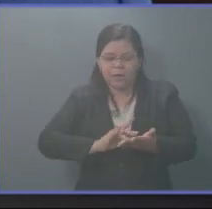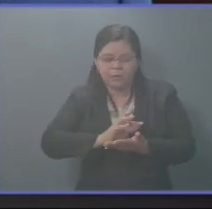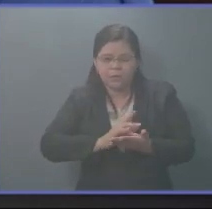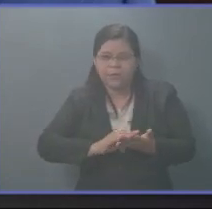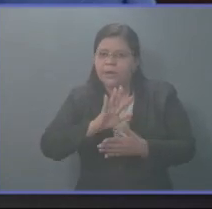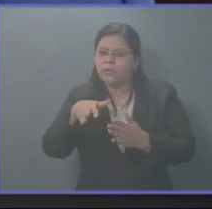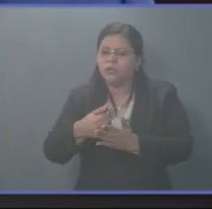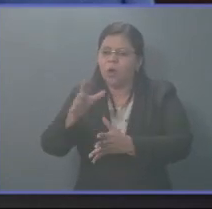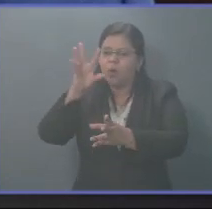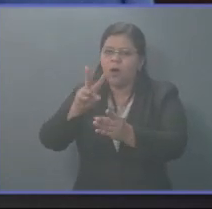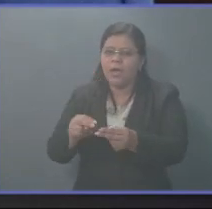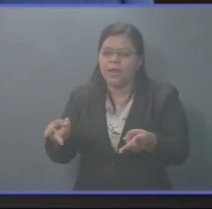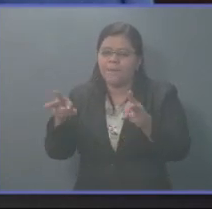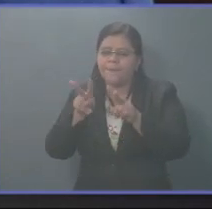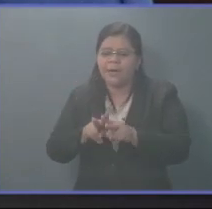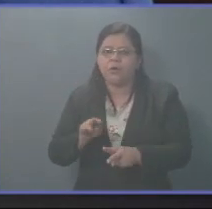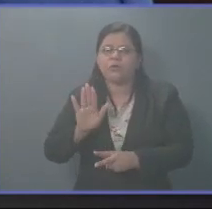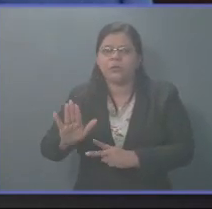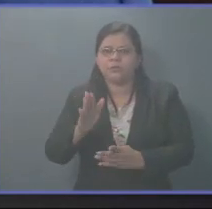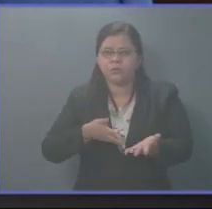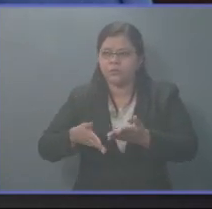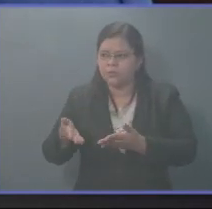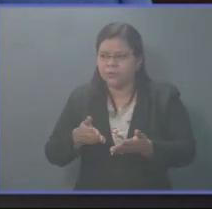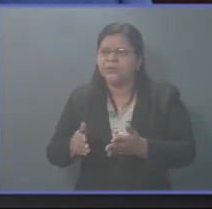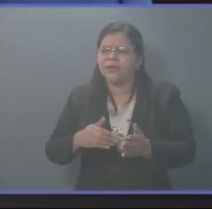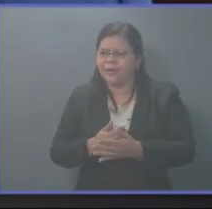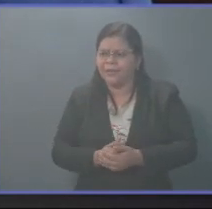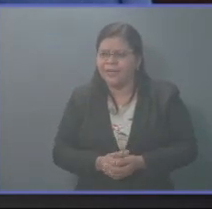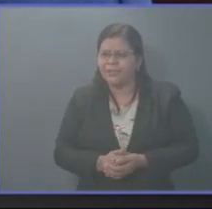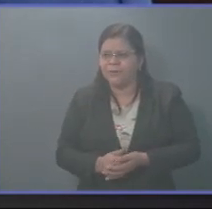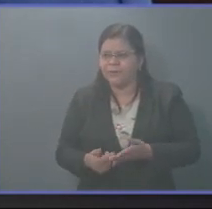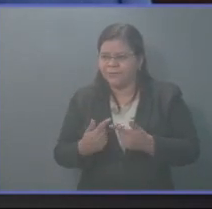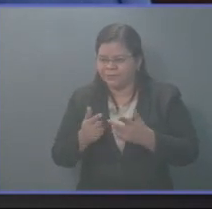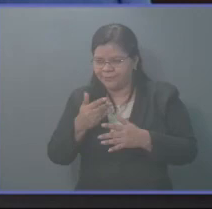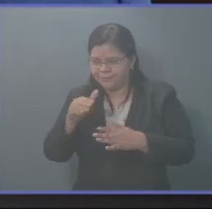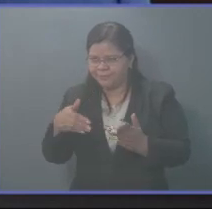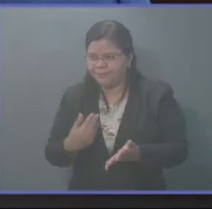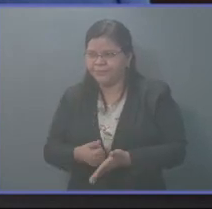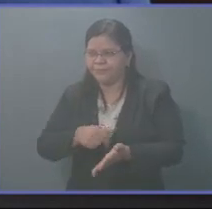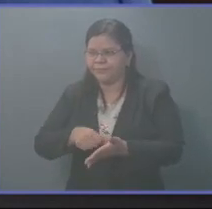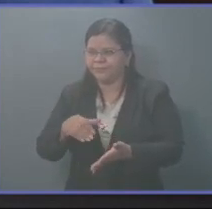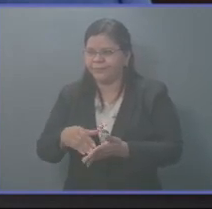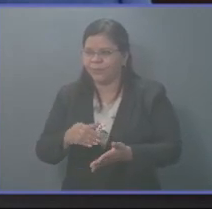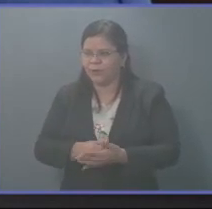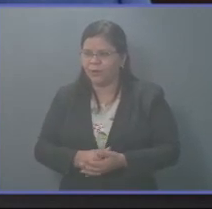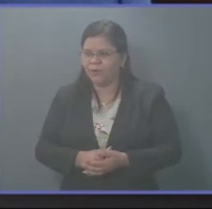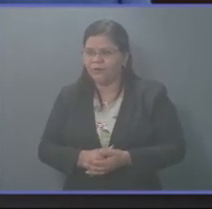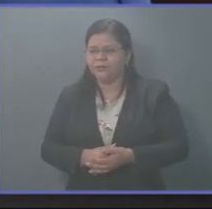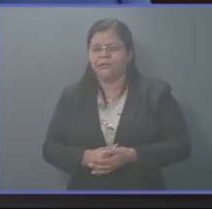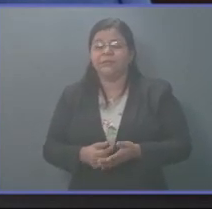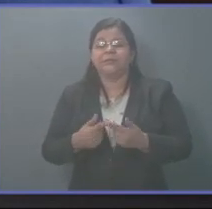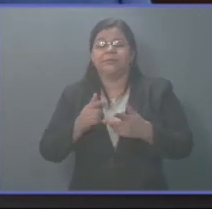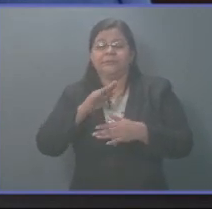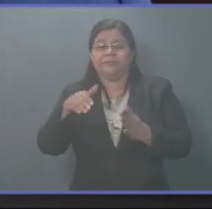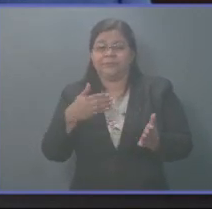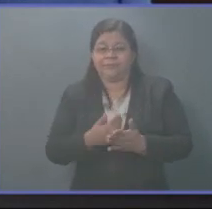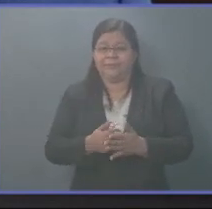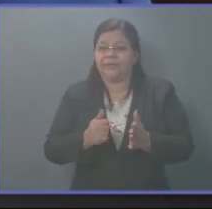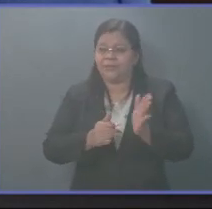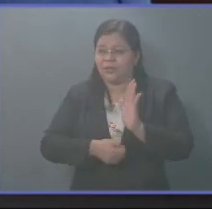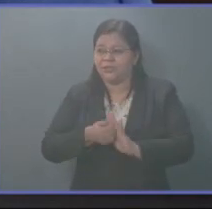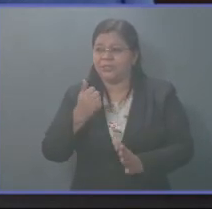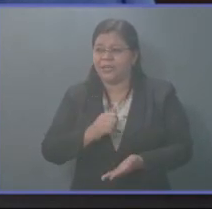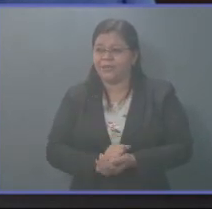que poseen en el municipio para realizar cualquier actividad económica, menos los pasivos relacionados con los mismos. No serán deducibles del activo aquellos